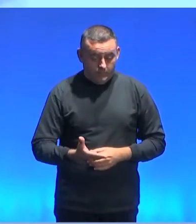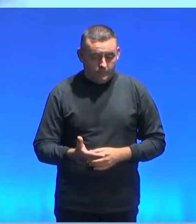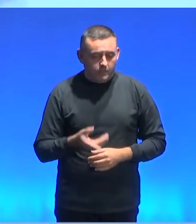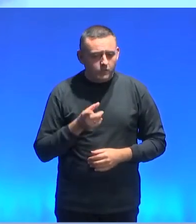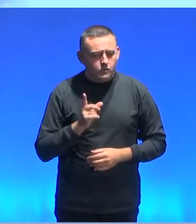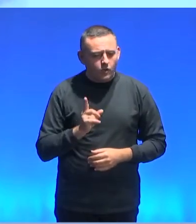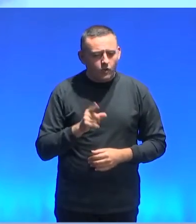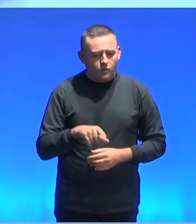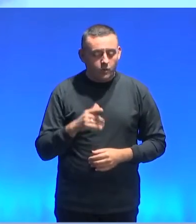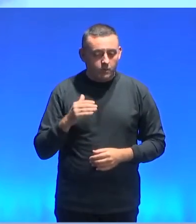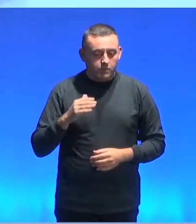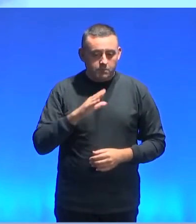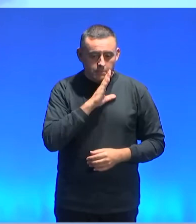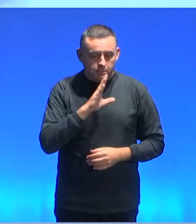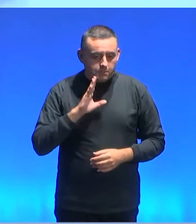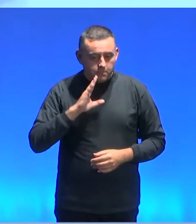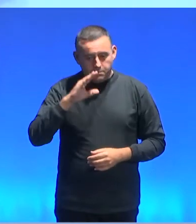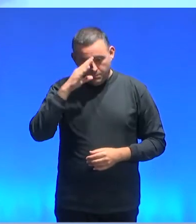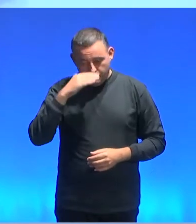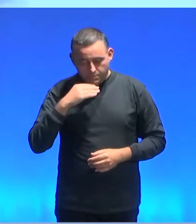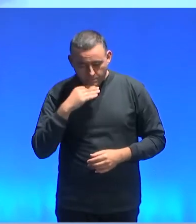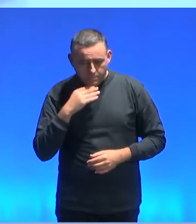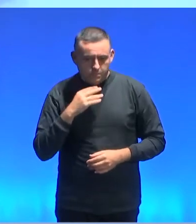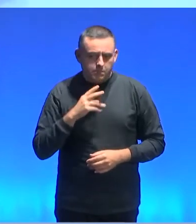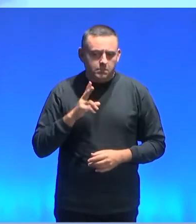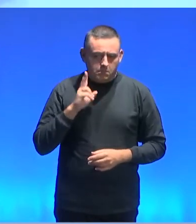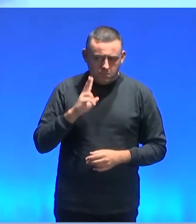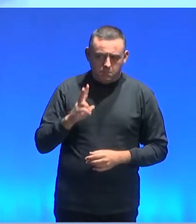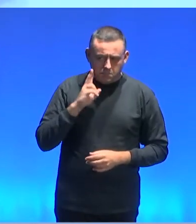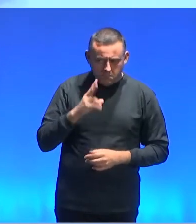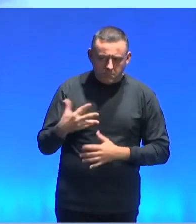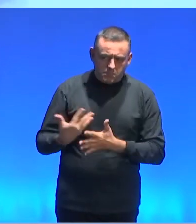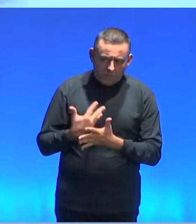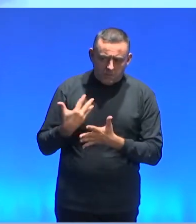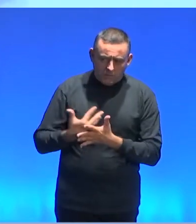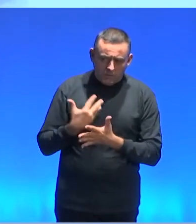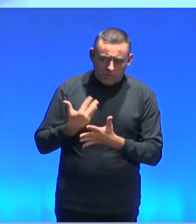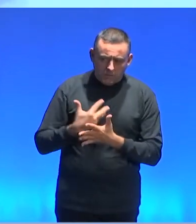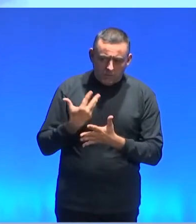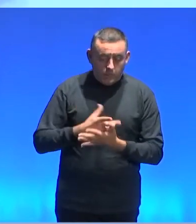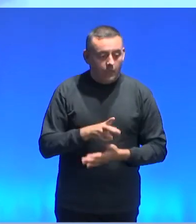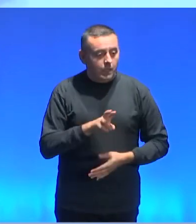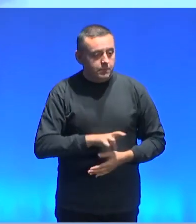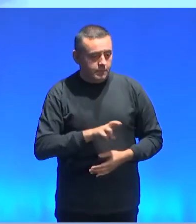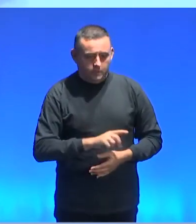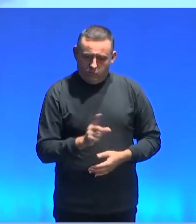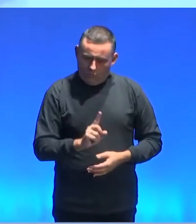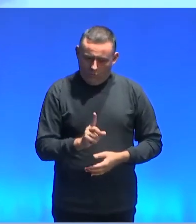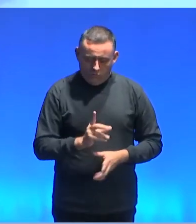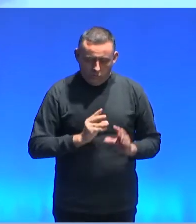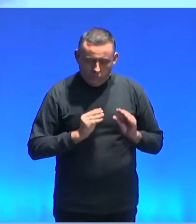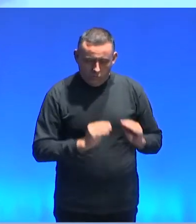padres y las madres, sería muy interesante y probablemente muy innovador.